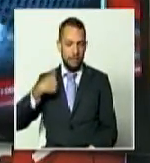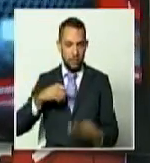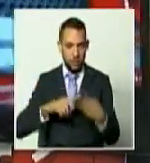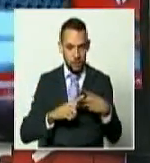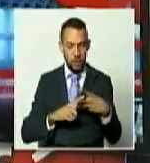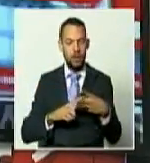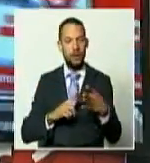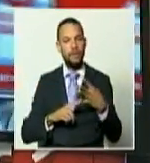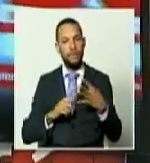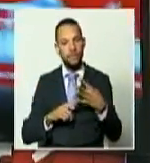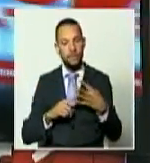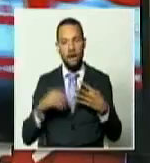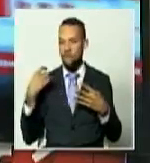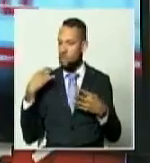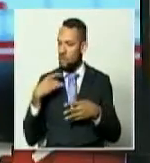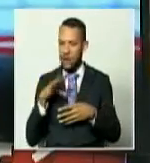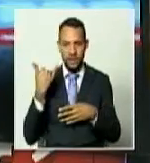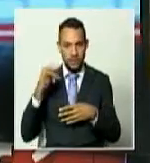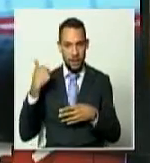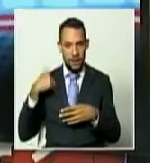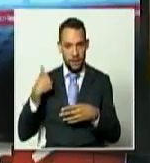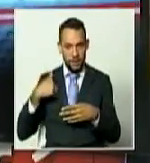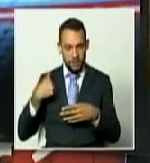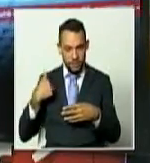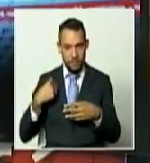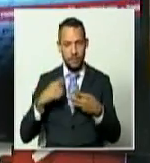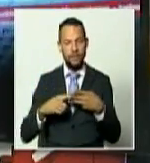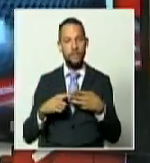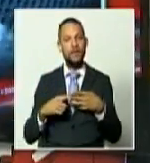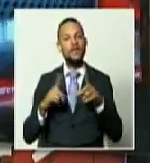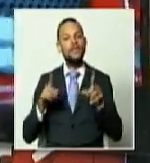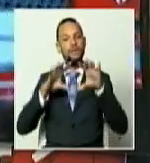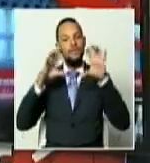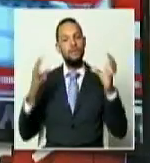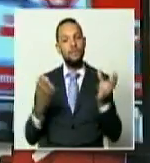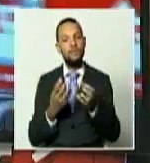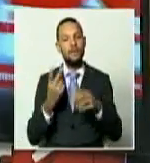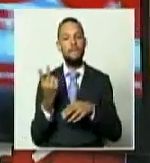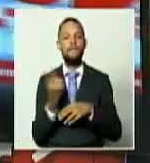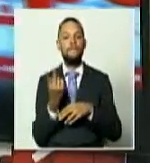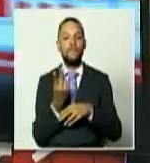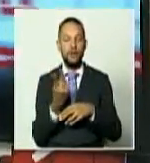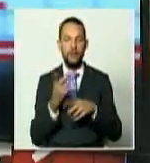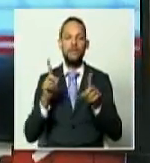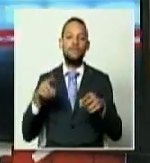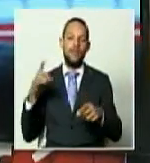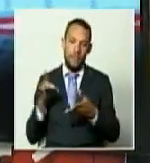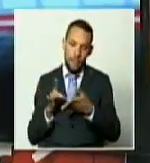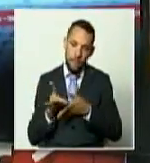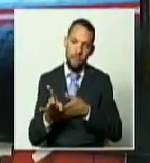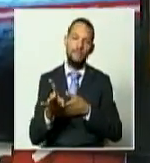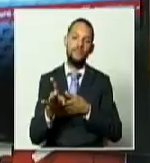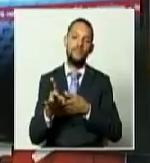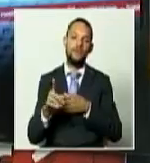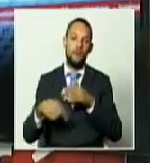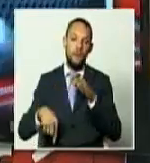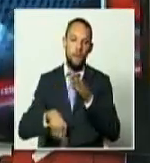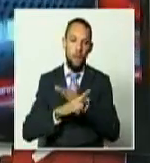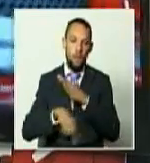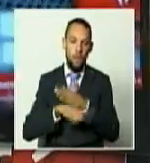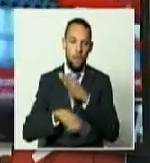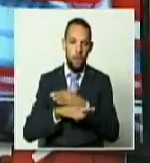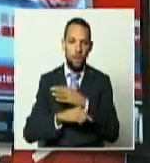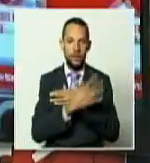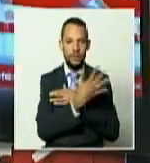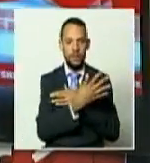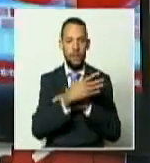Bauza. Argentina está por fuera en este momento de la clasificación al Mundial. Y Venezuela, eliminado también hace rato, goleó 5-0 a la